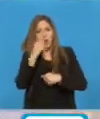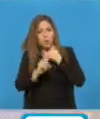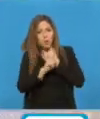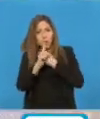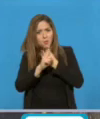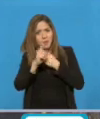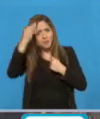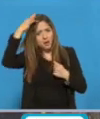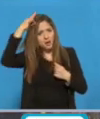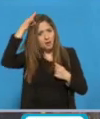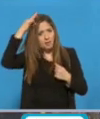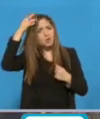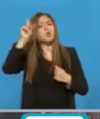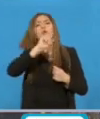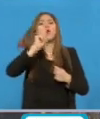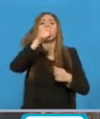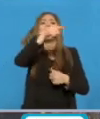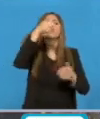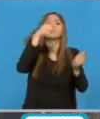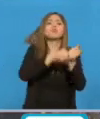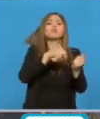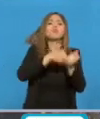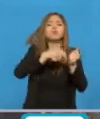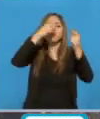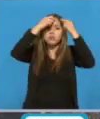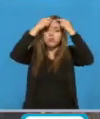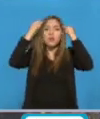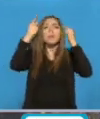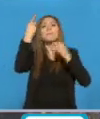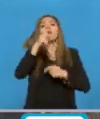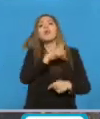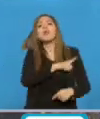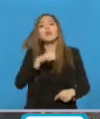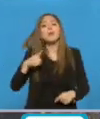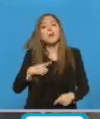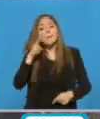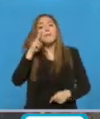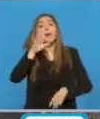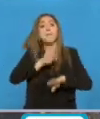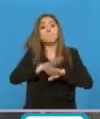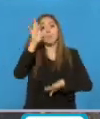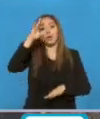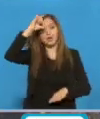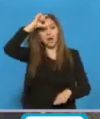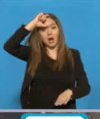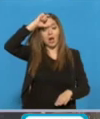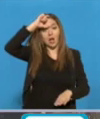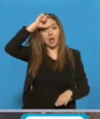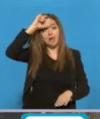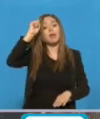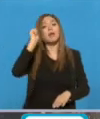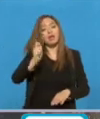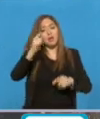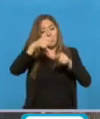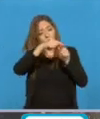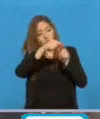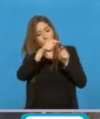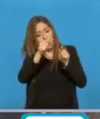incisión va oculta en el cabello y hay que valorar muy bien si lo que tenemos es exceso de frente, entonces el corte es a